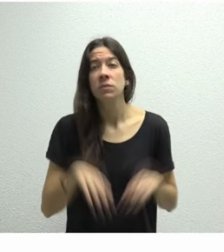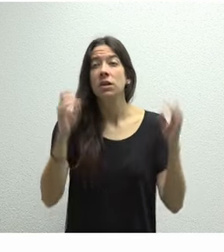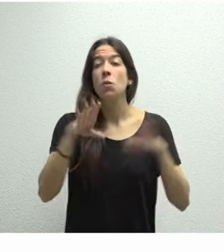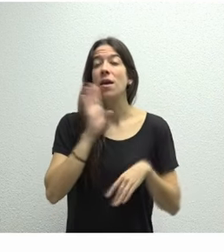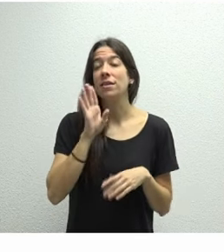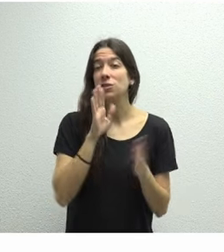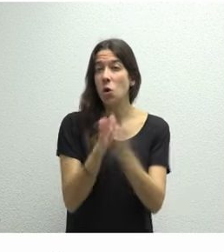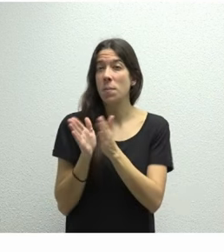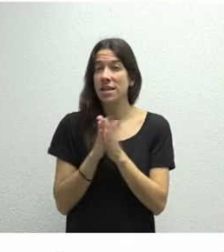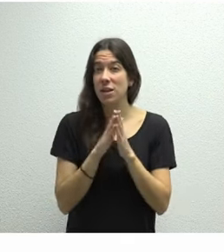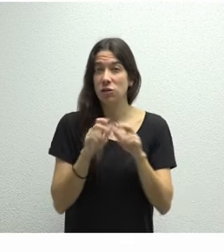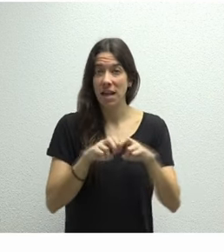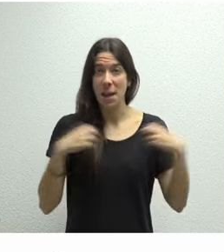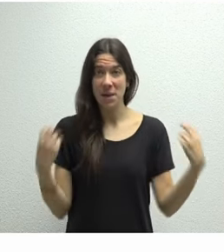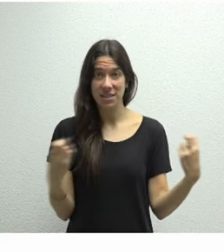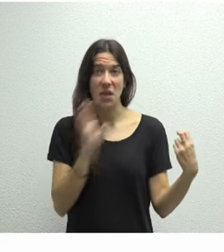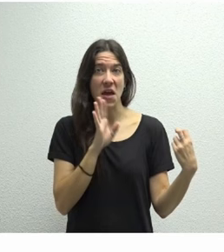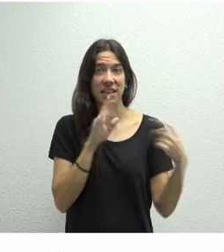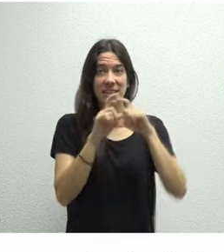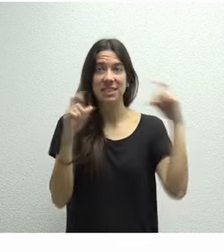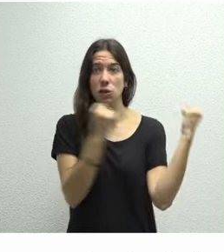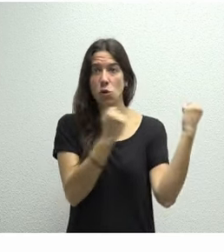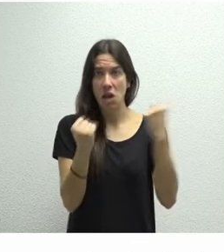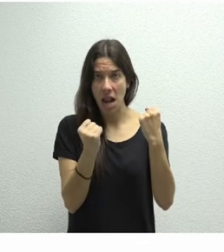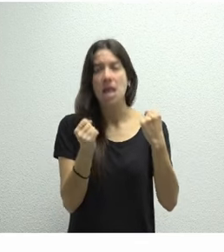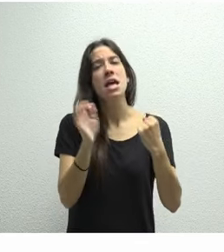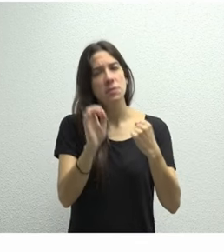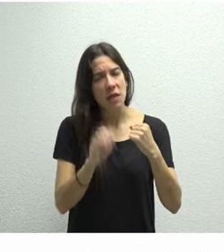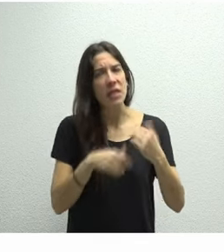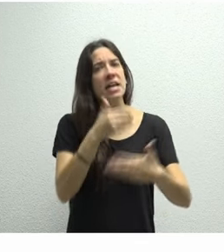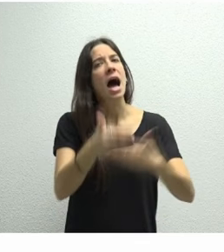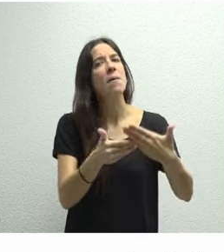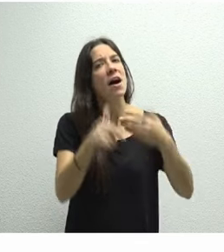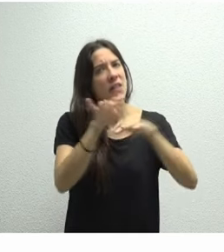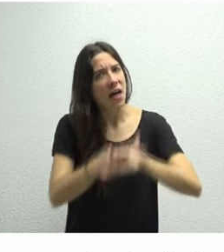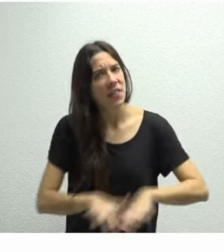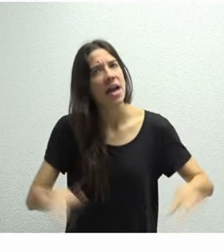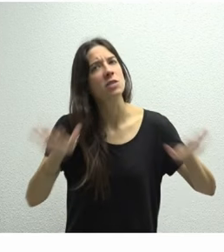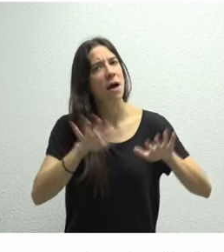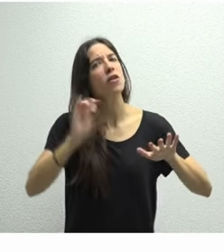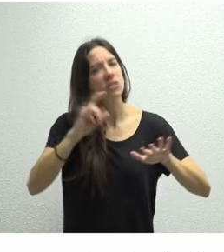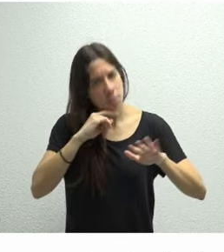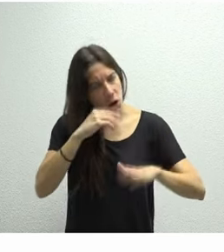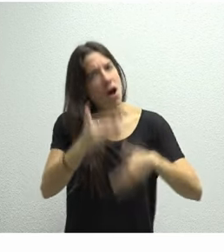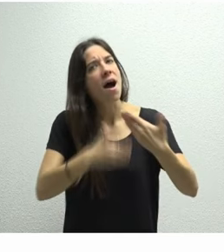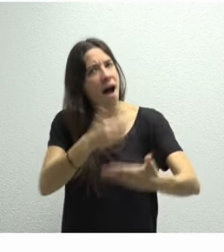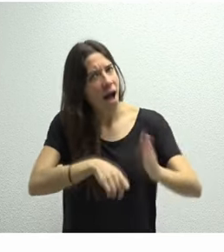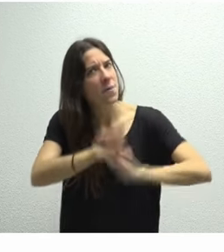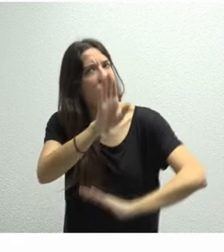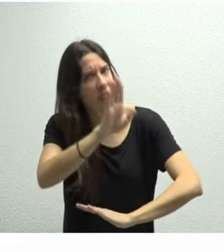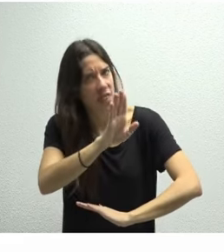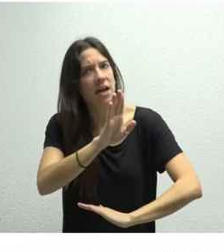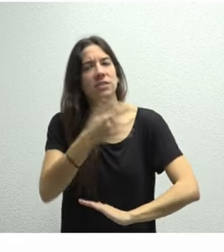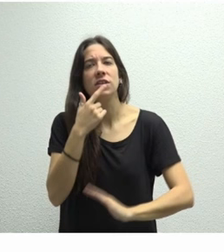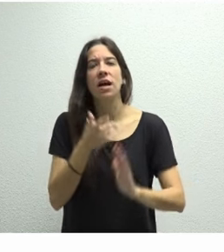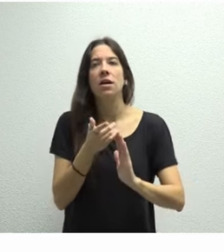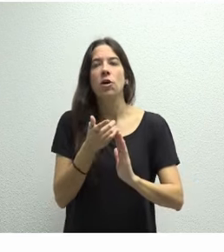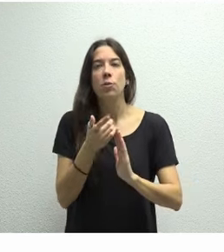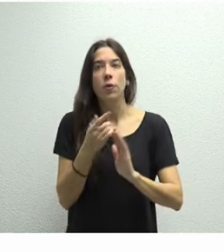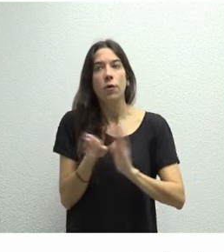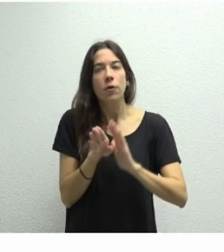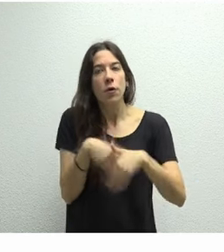compañeros de la mesa institucional se va despacio pero se avanza es imparable no seguir caminando hacia este lugar